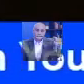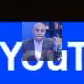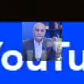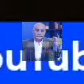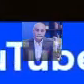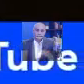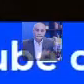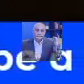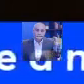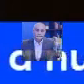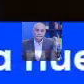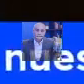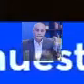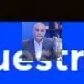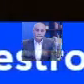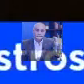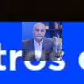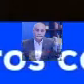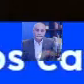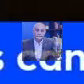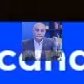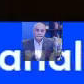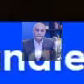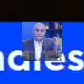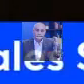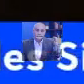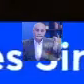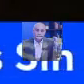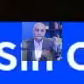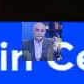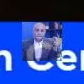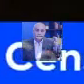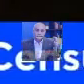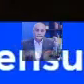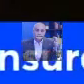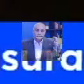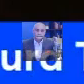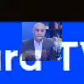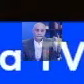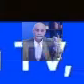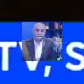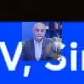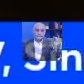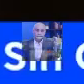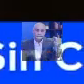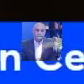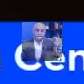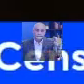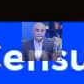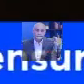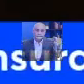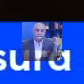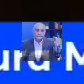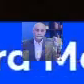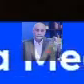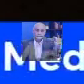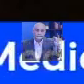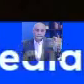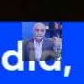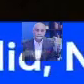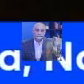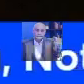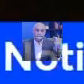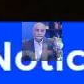con Biden, pues siempre es el especular que va a ser regañado, que va a recibir órdenes, que